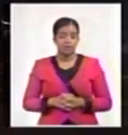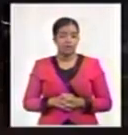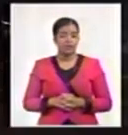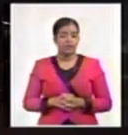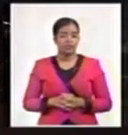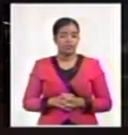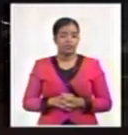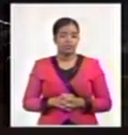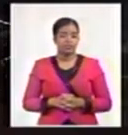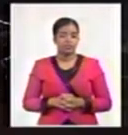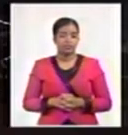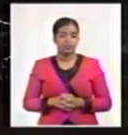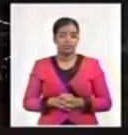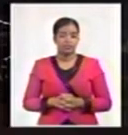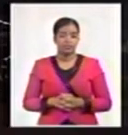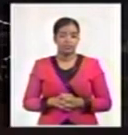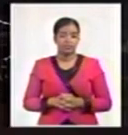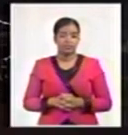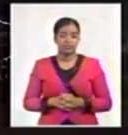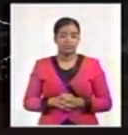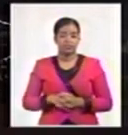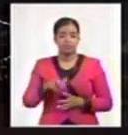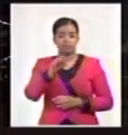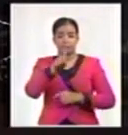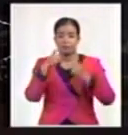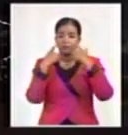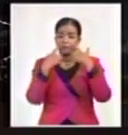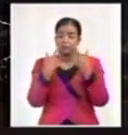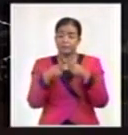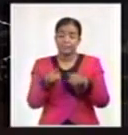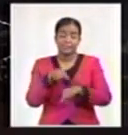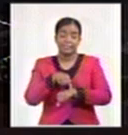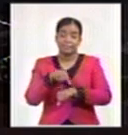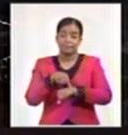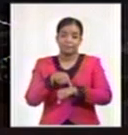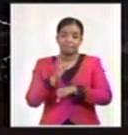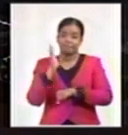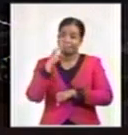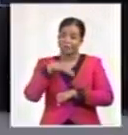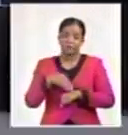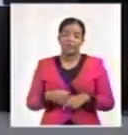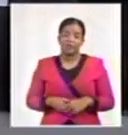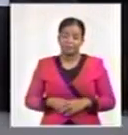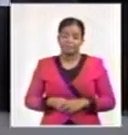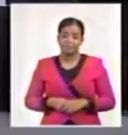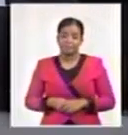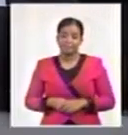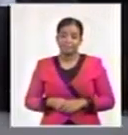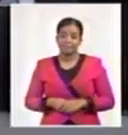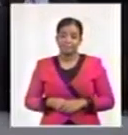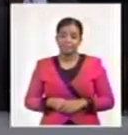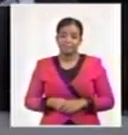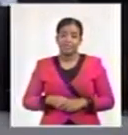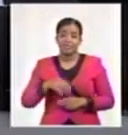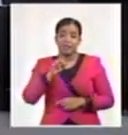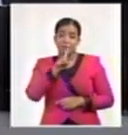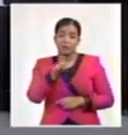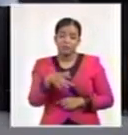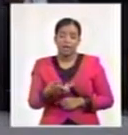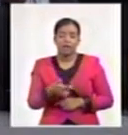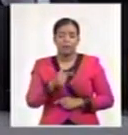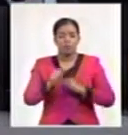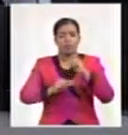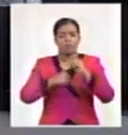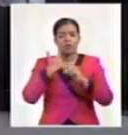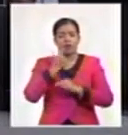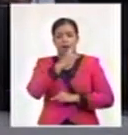faltaba una pregunta muy interesante, pero bueno, ya no tenemos tiempo. Un poco esta teoría del declive lento